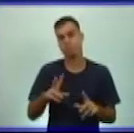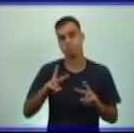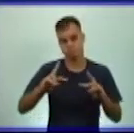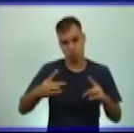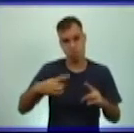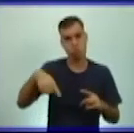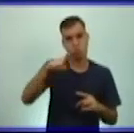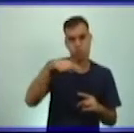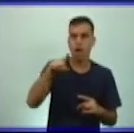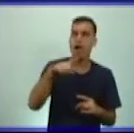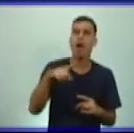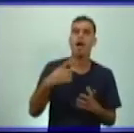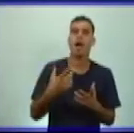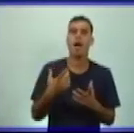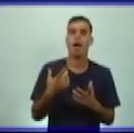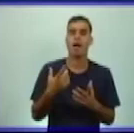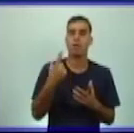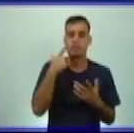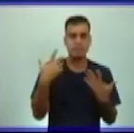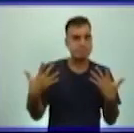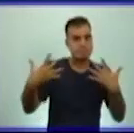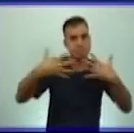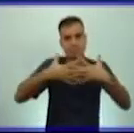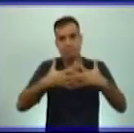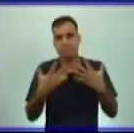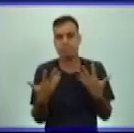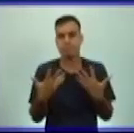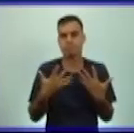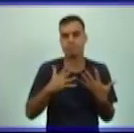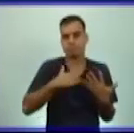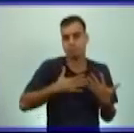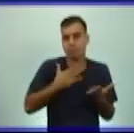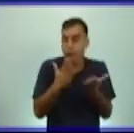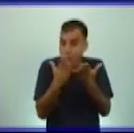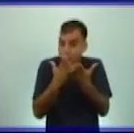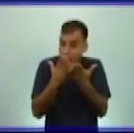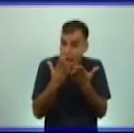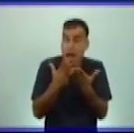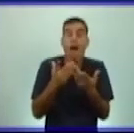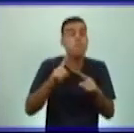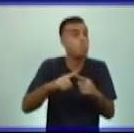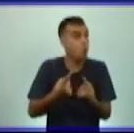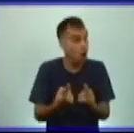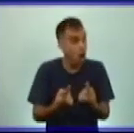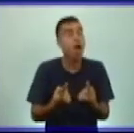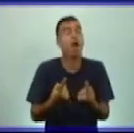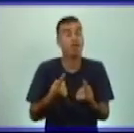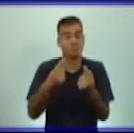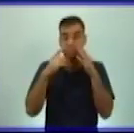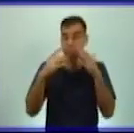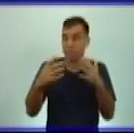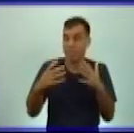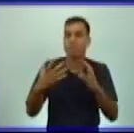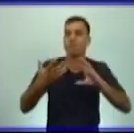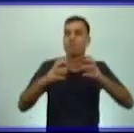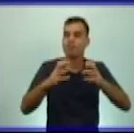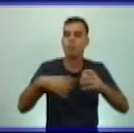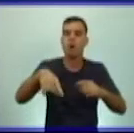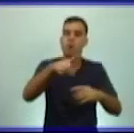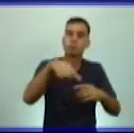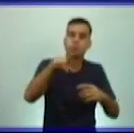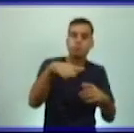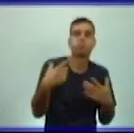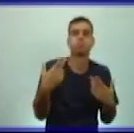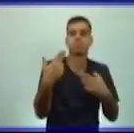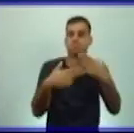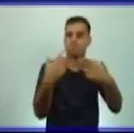lo asocien, lo hagan suyo, porque aquí es importante la forma en que usted modela